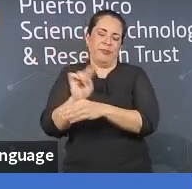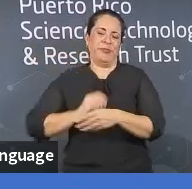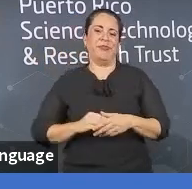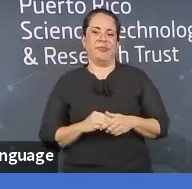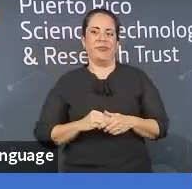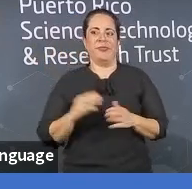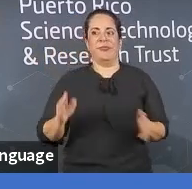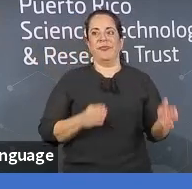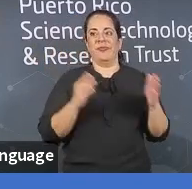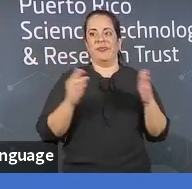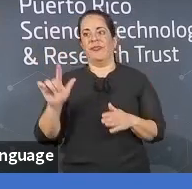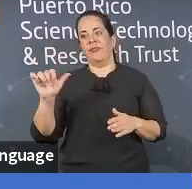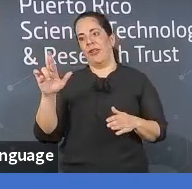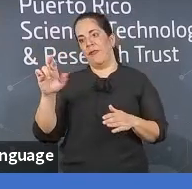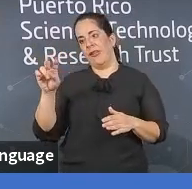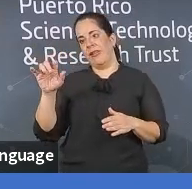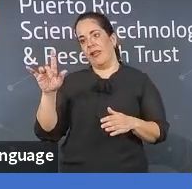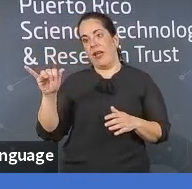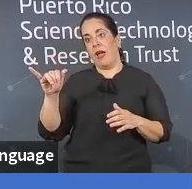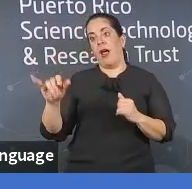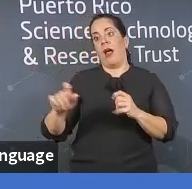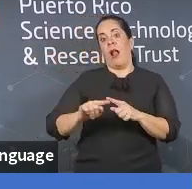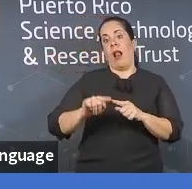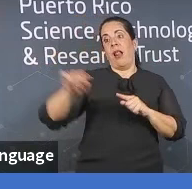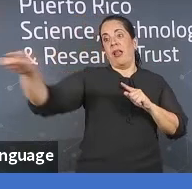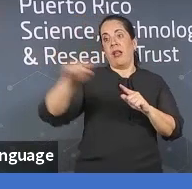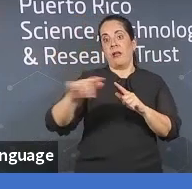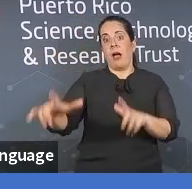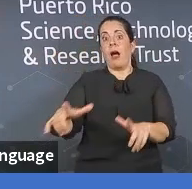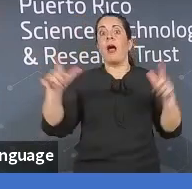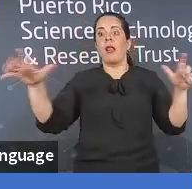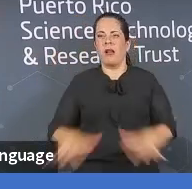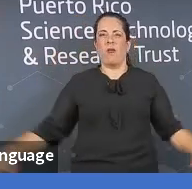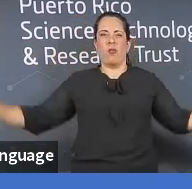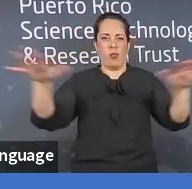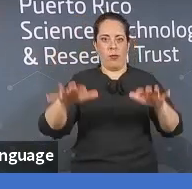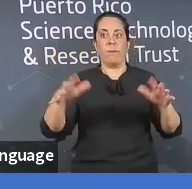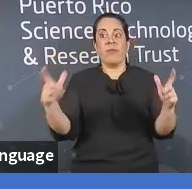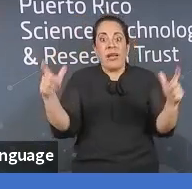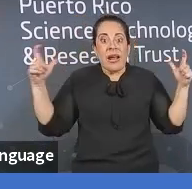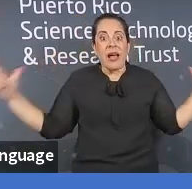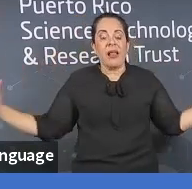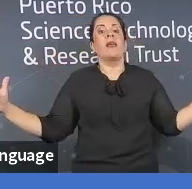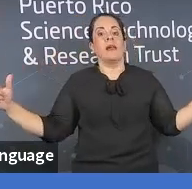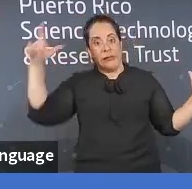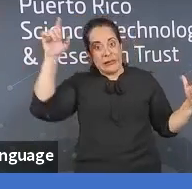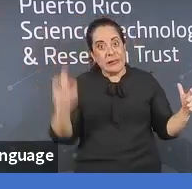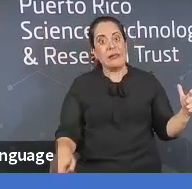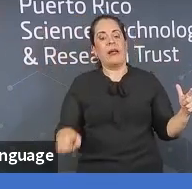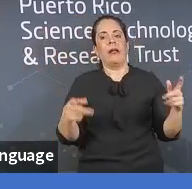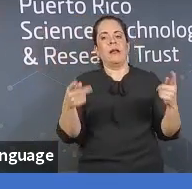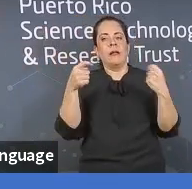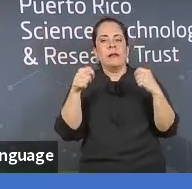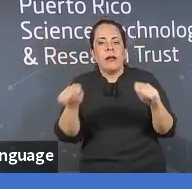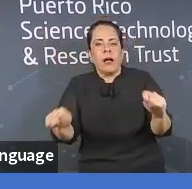en cuanto a las herbicidas de amplia cobertura, pues es áreas grandes que se necesitan tratar o